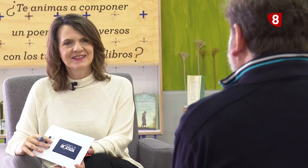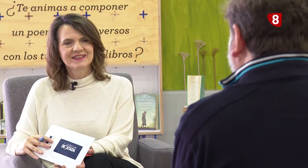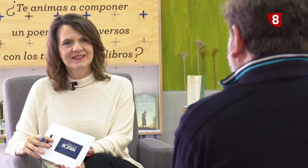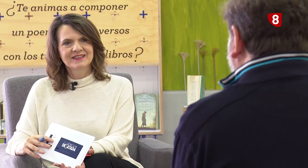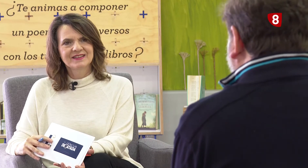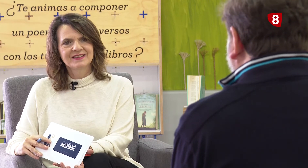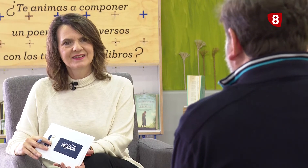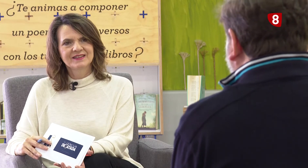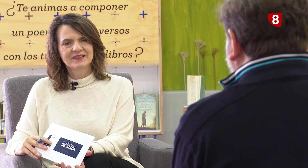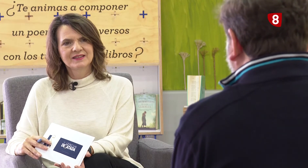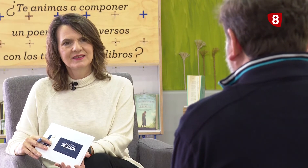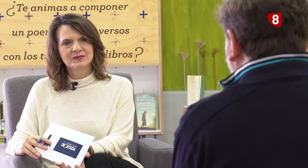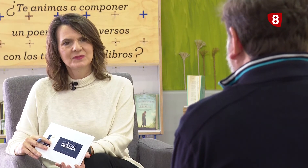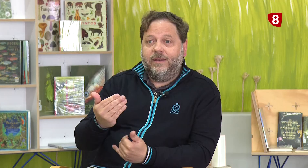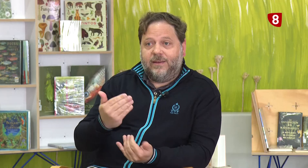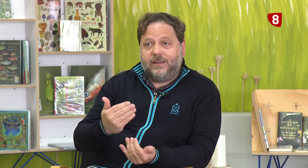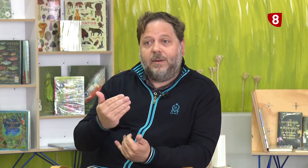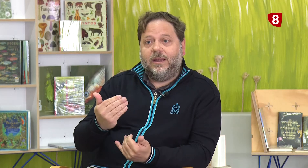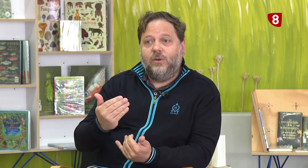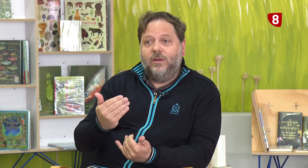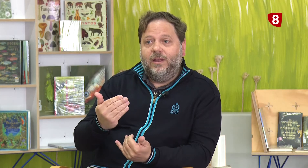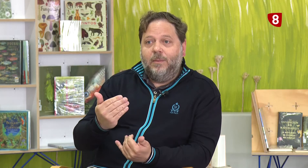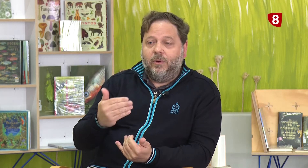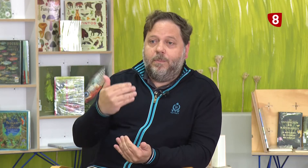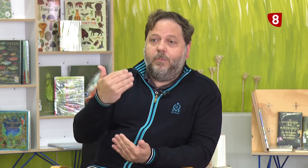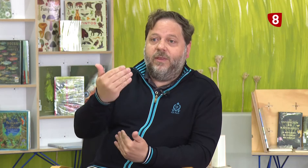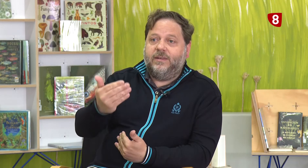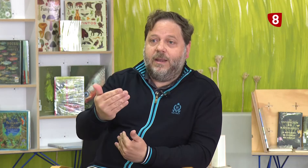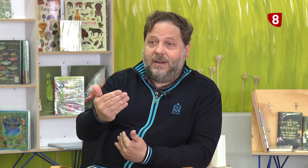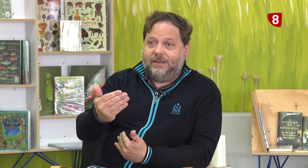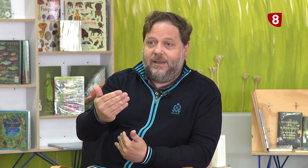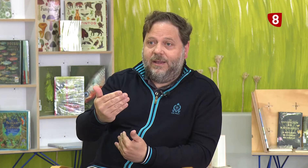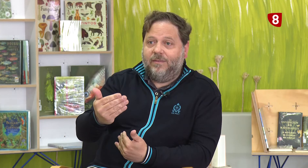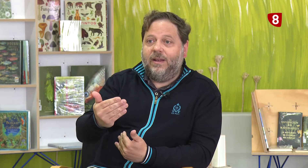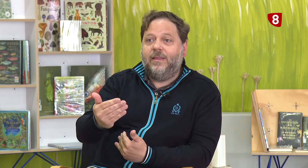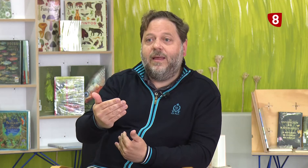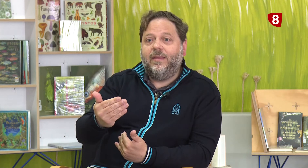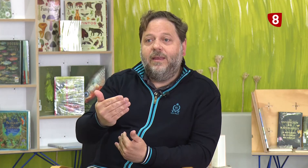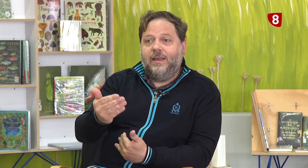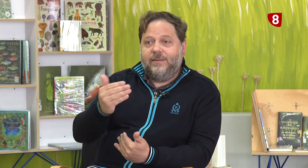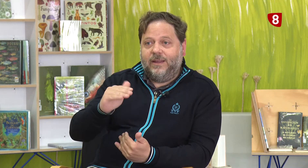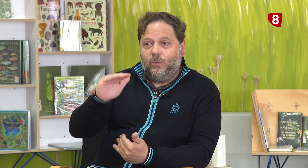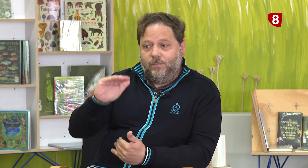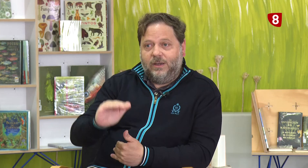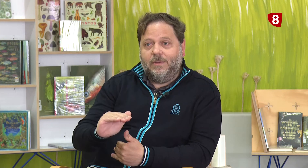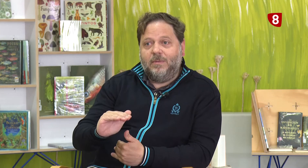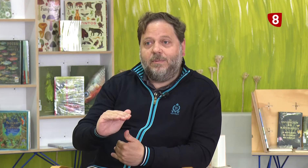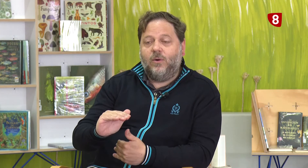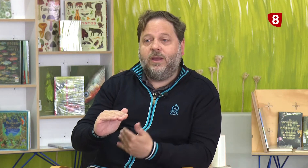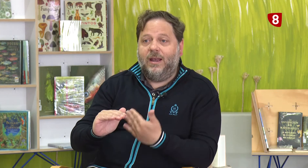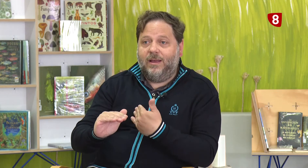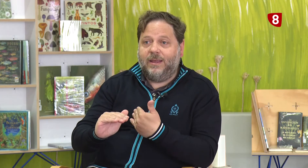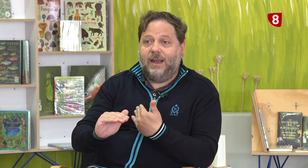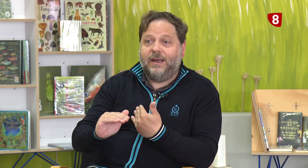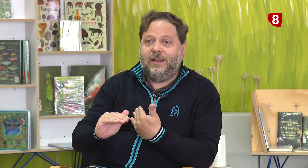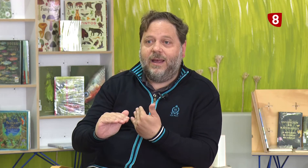muchas veces es importante saber con quién estás trabajando porque puede ser que para ti la felicidad esté en un nivel más